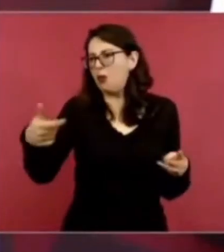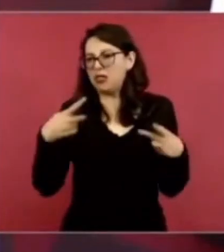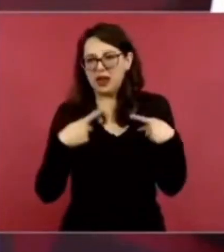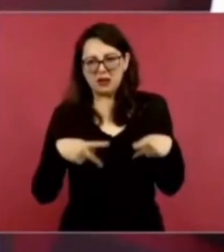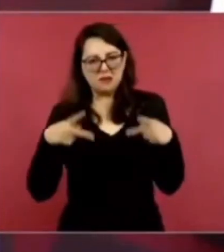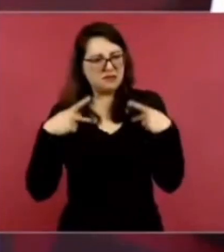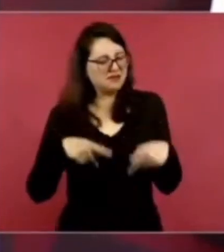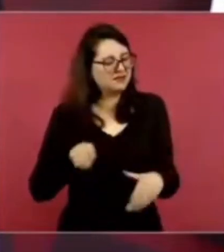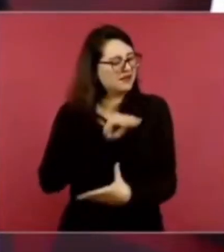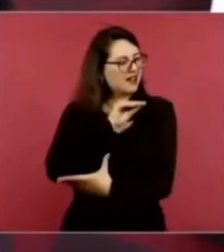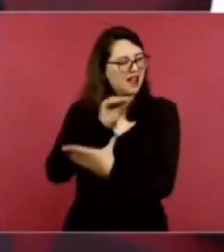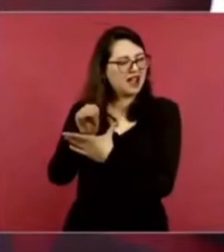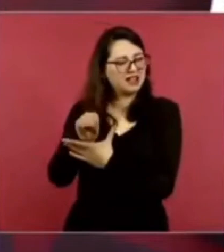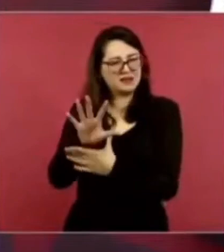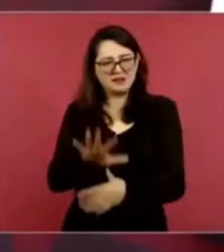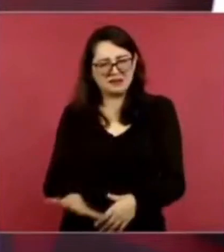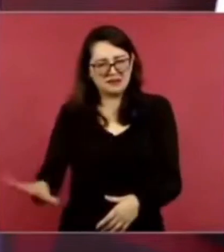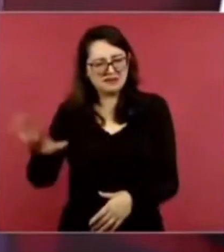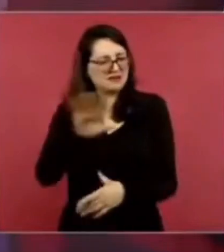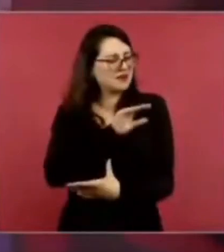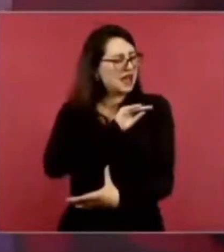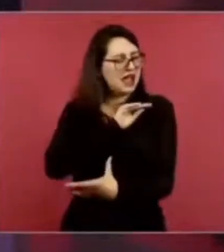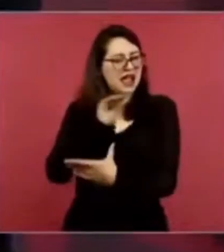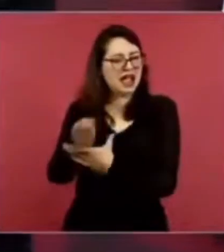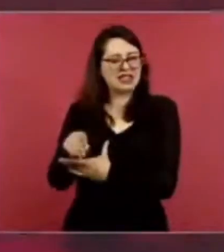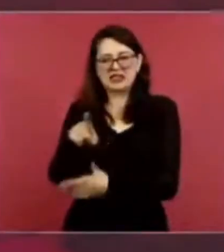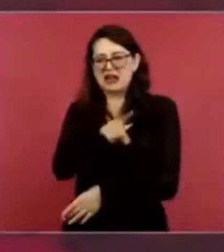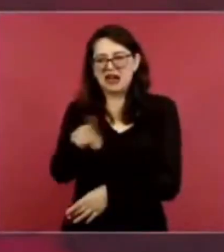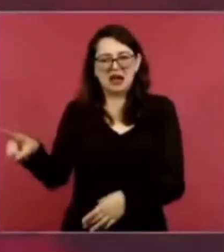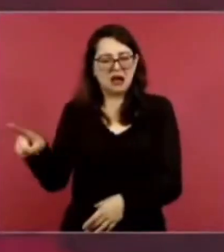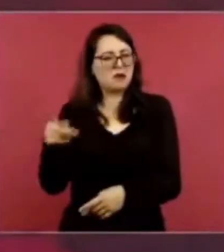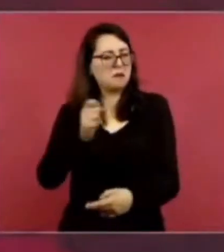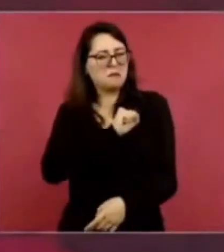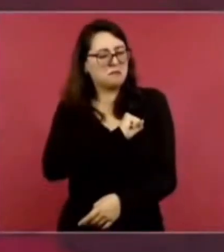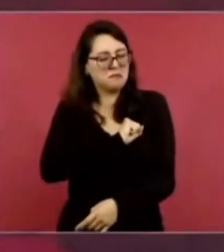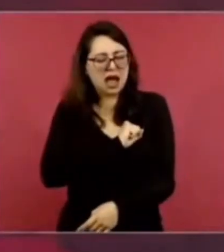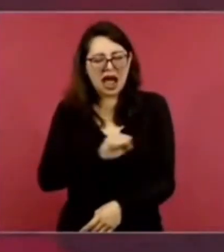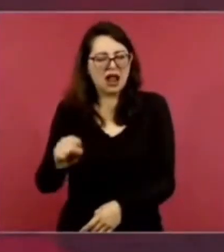El pueblo es malagradecido.